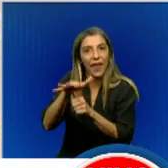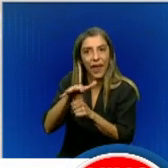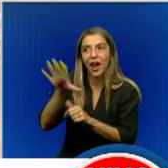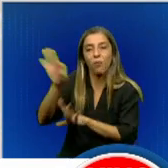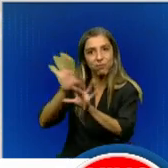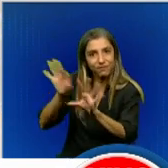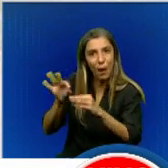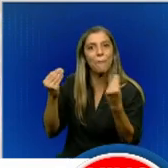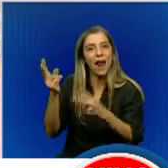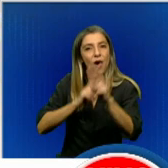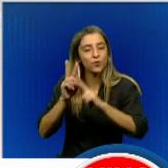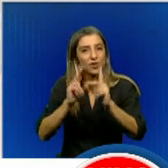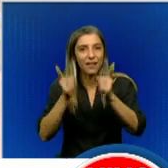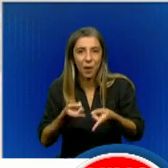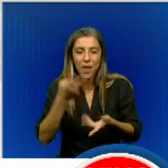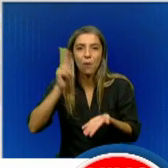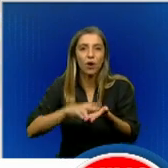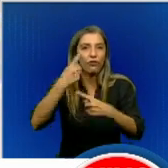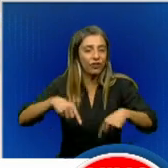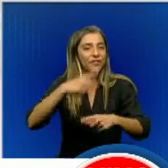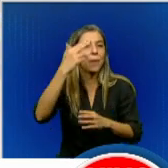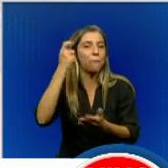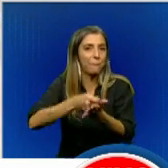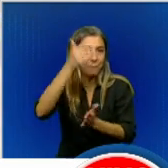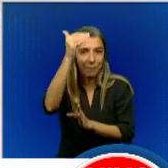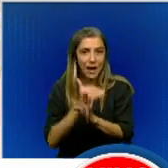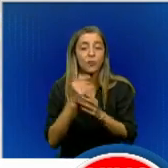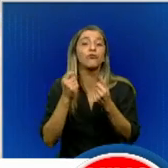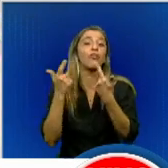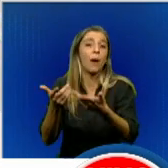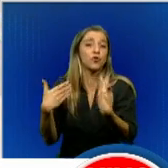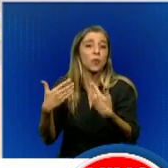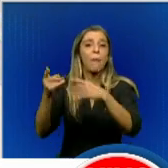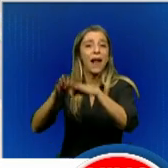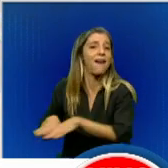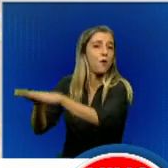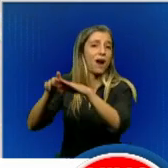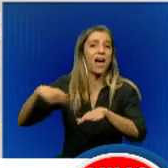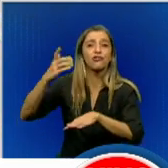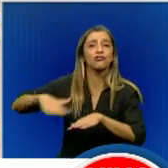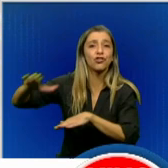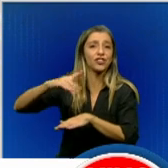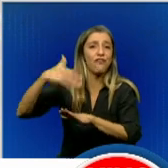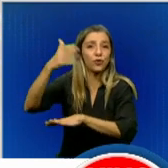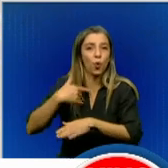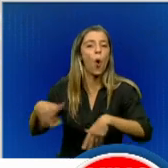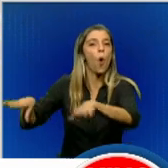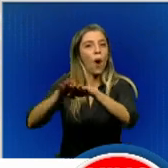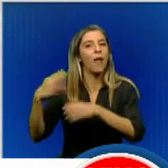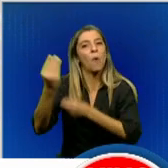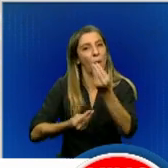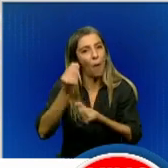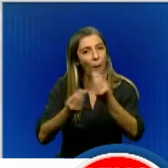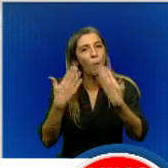está y por la igualdad de oportunidades y de posibilidades porque estamos en el camino de construir una sociedad más justa más igualitaria más libre